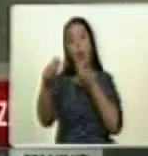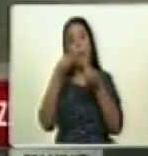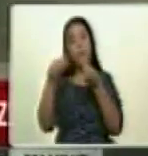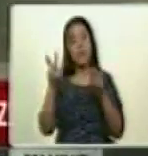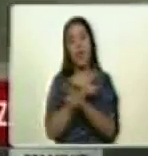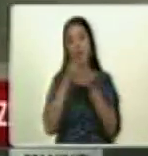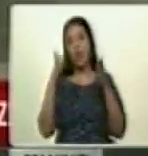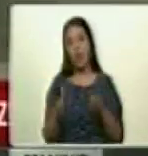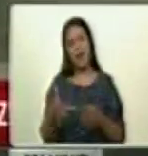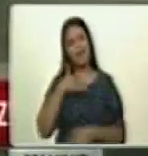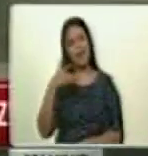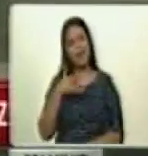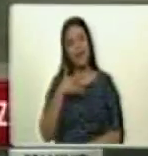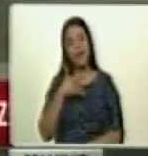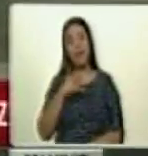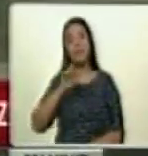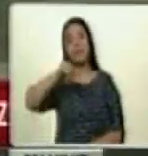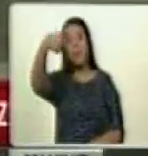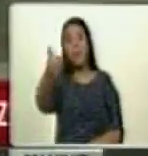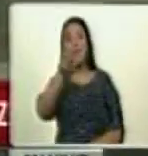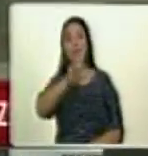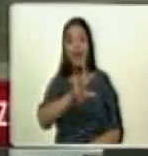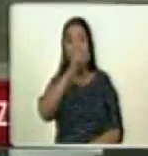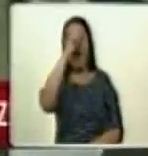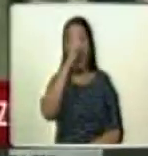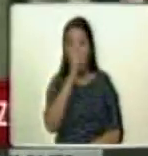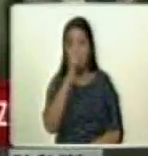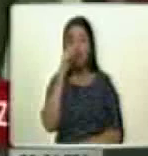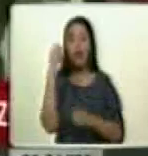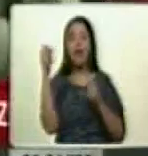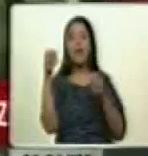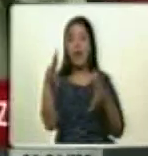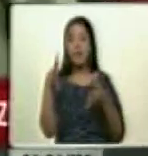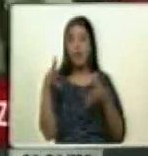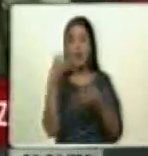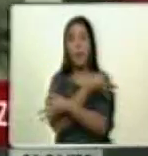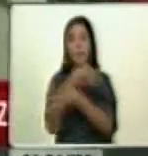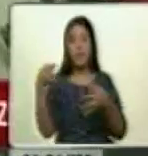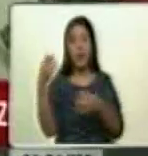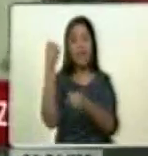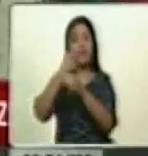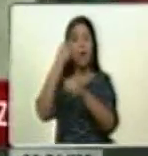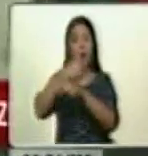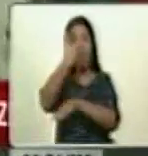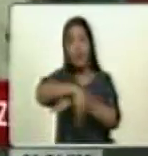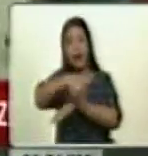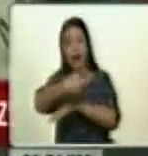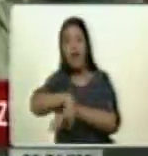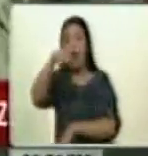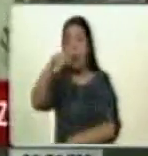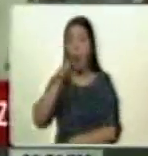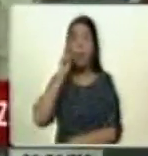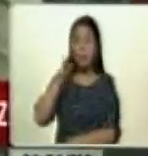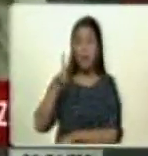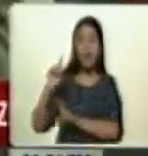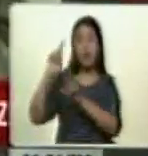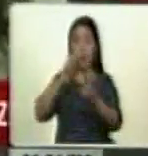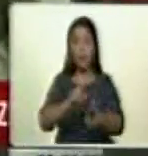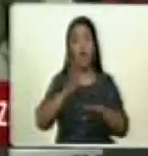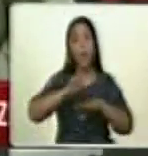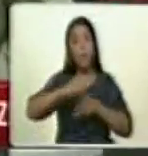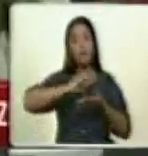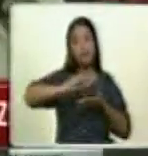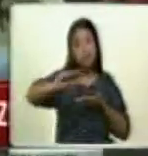¿Qué siente a 3 años la victoria perfecta y en gobierno de calle, que ya estamos viendo los resultados porque el